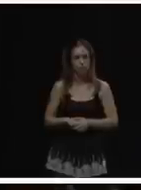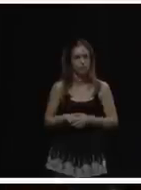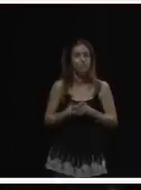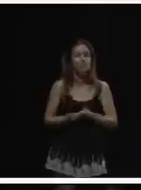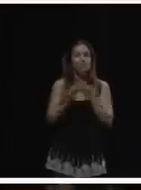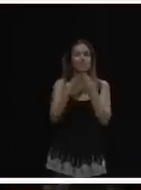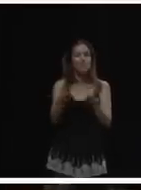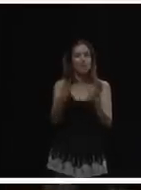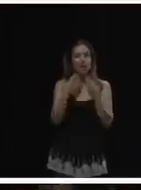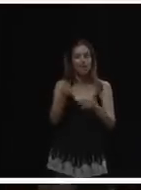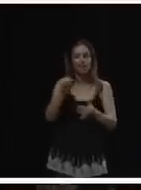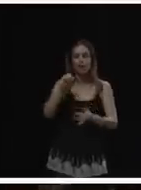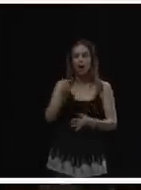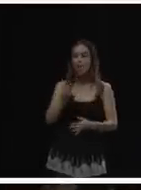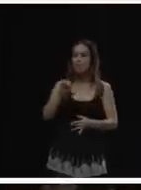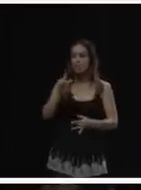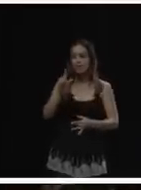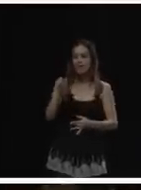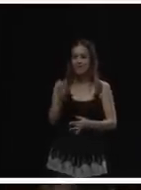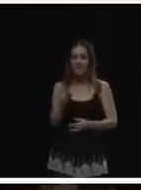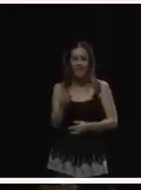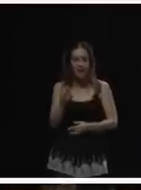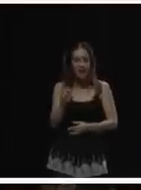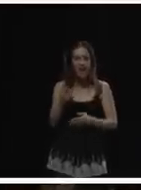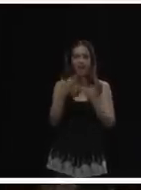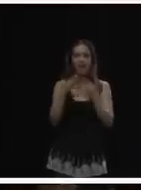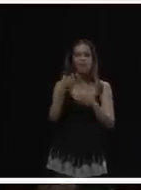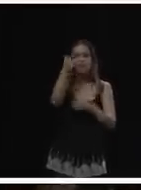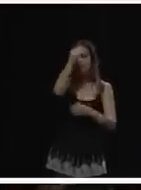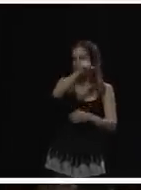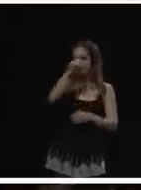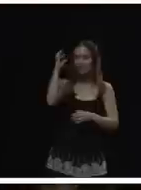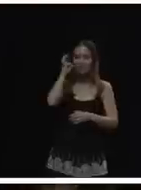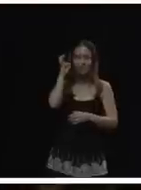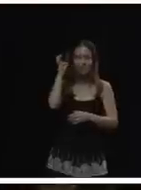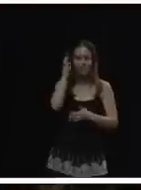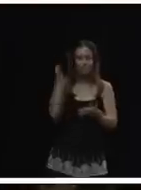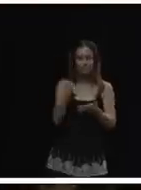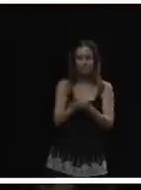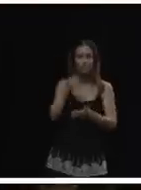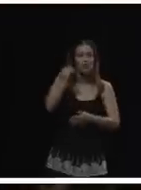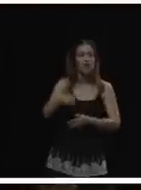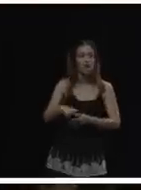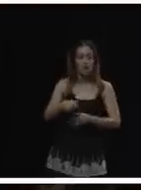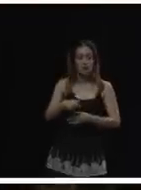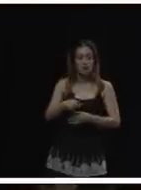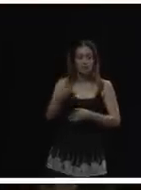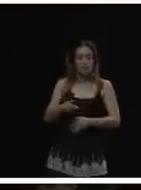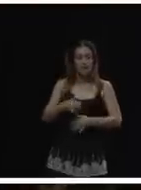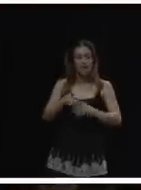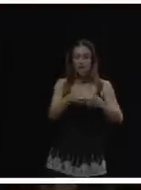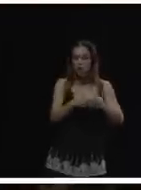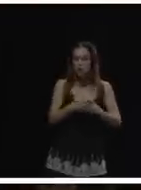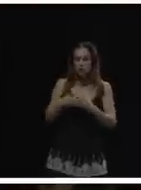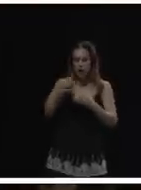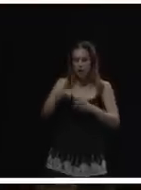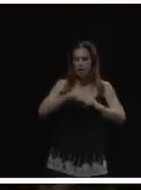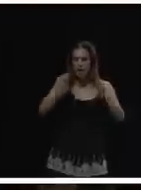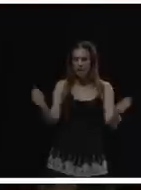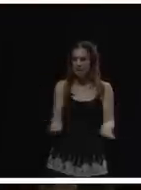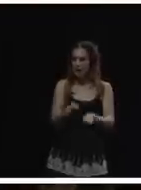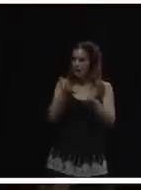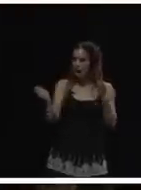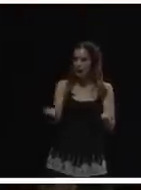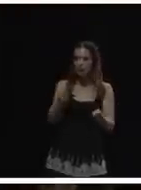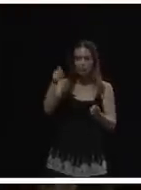Muchas gracias, Pilar. Gracias a todas y a todos los que os estáis dejando la piel en esta campaña. Yo no me voy a retrasar,